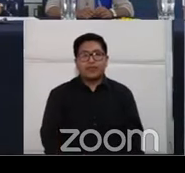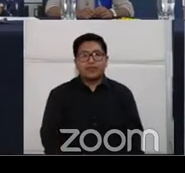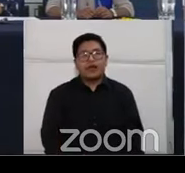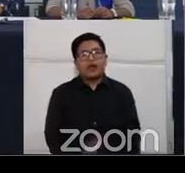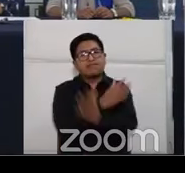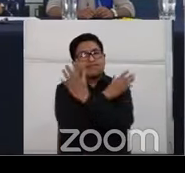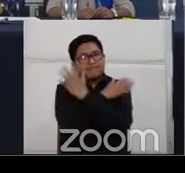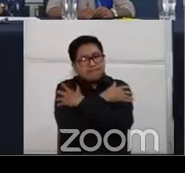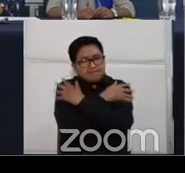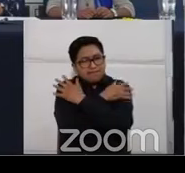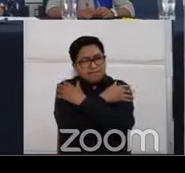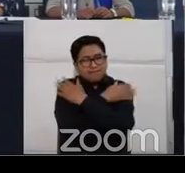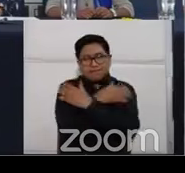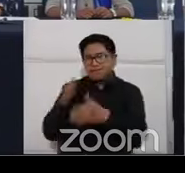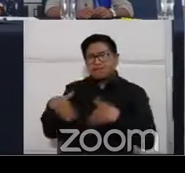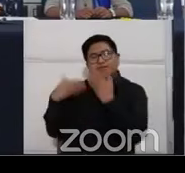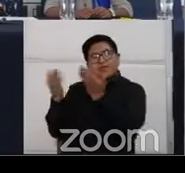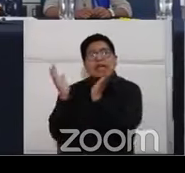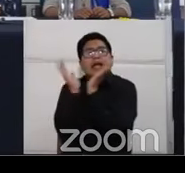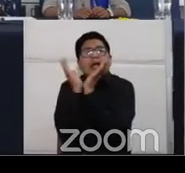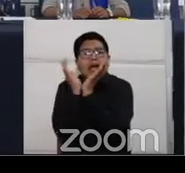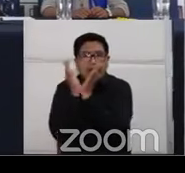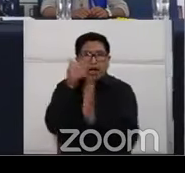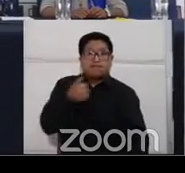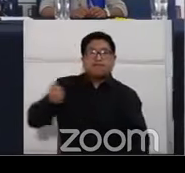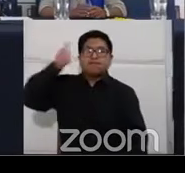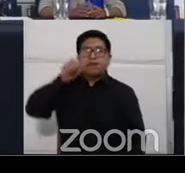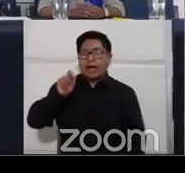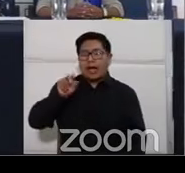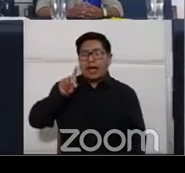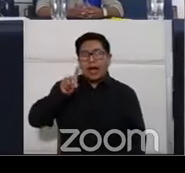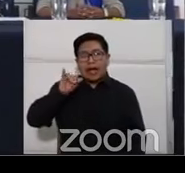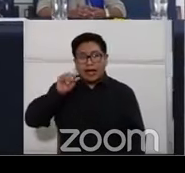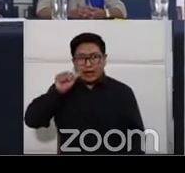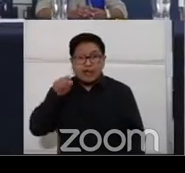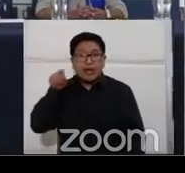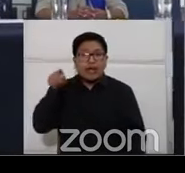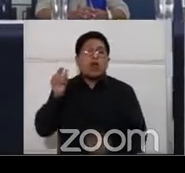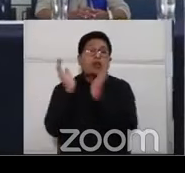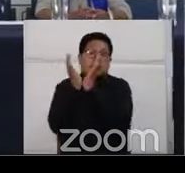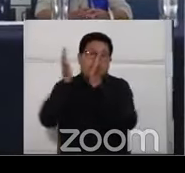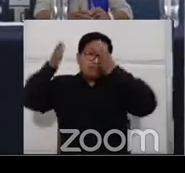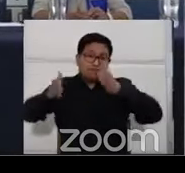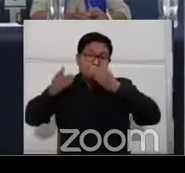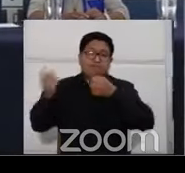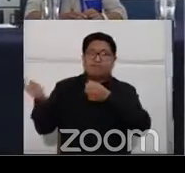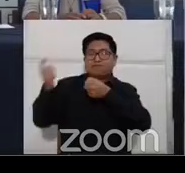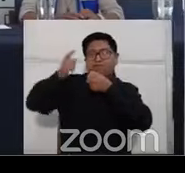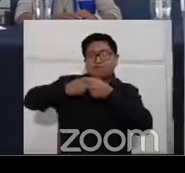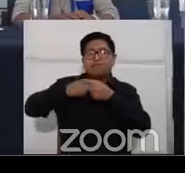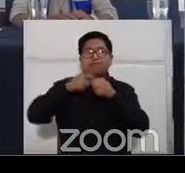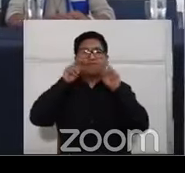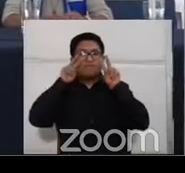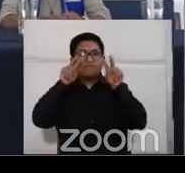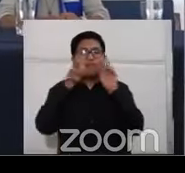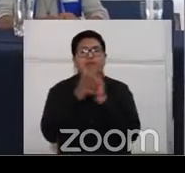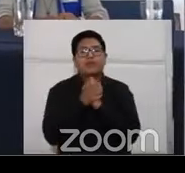saludar a nuestra autoridad a la doctora nadia incrustar y para defensora del pueblo quien es parte de este encuentro virtual